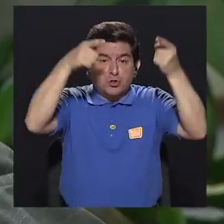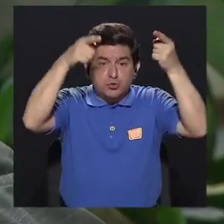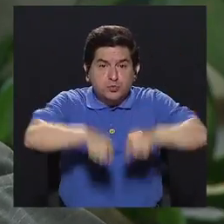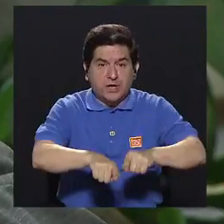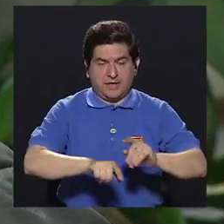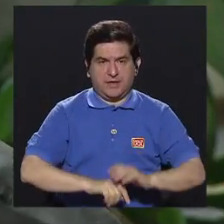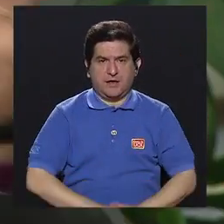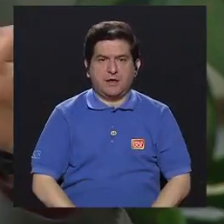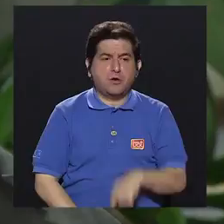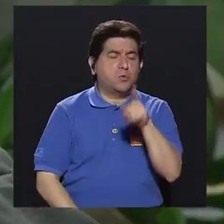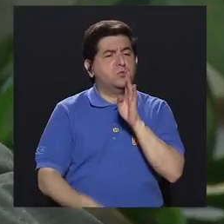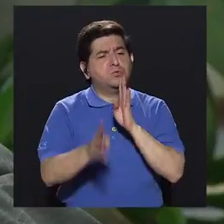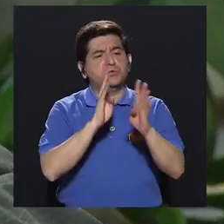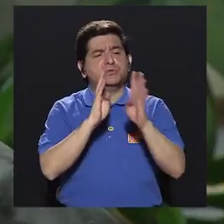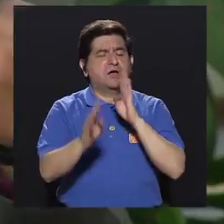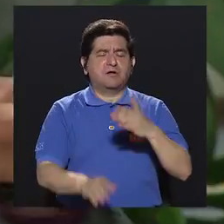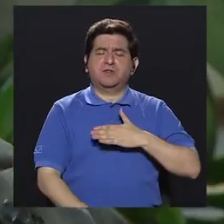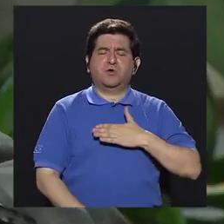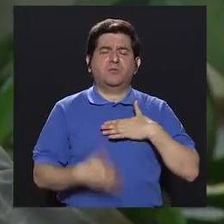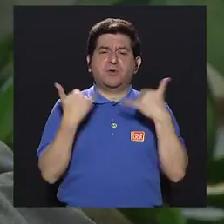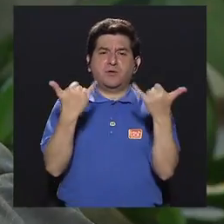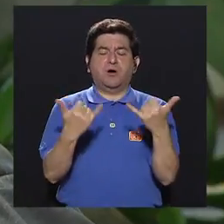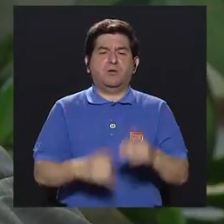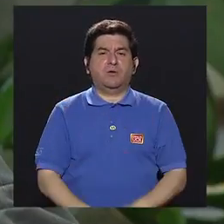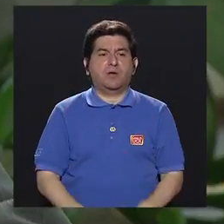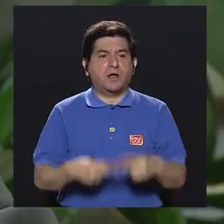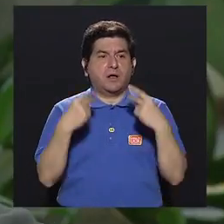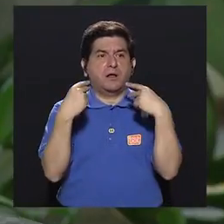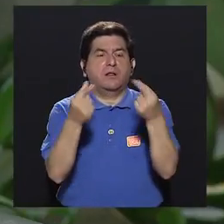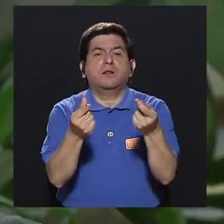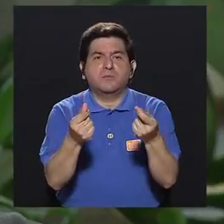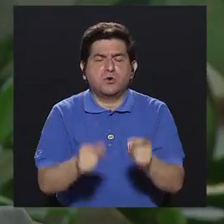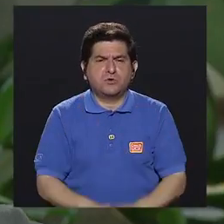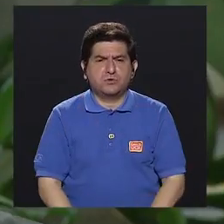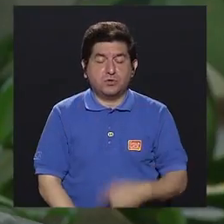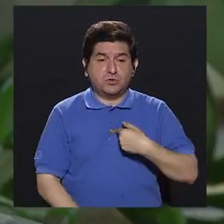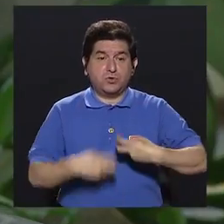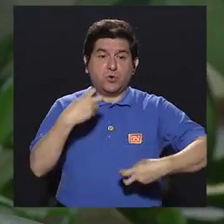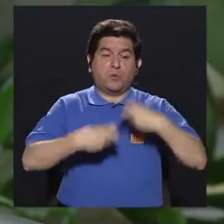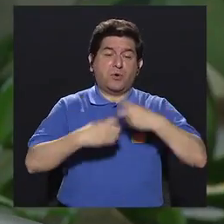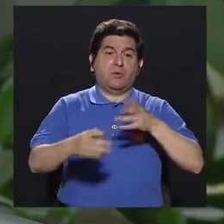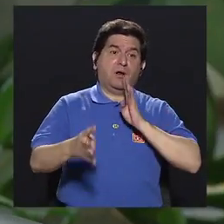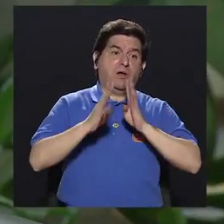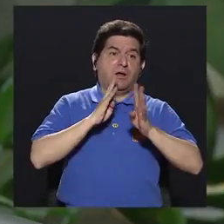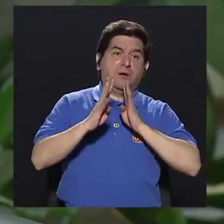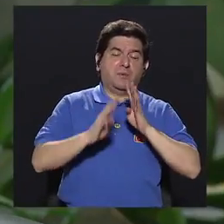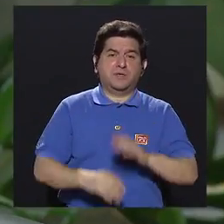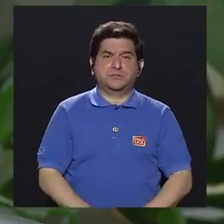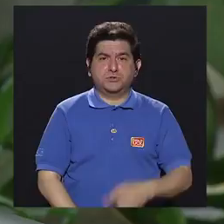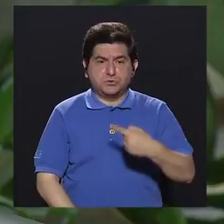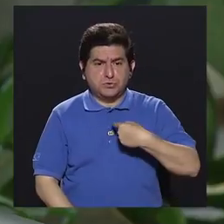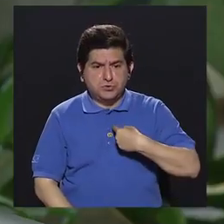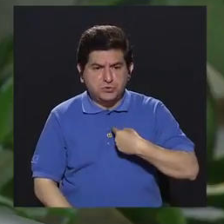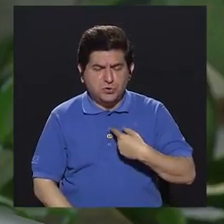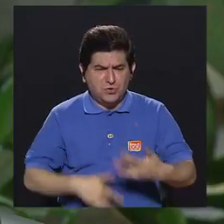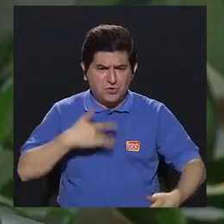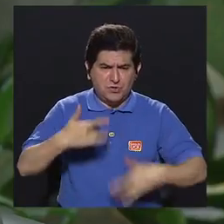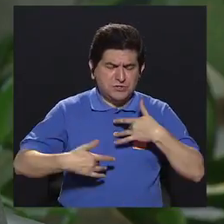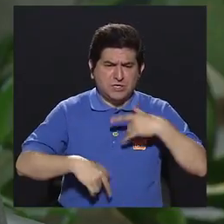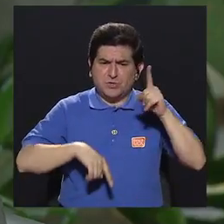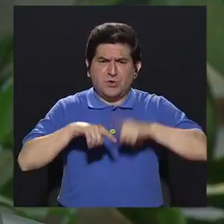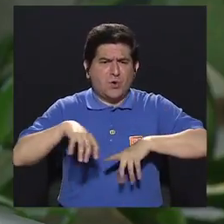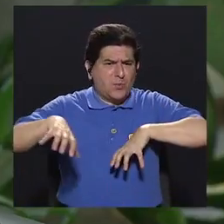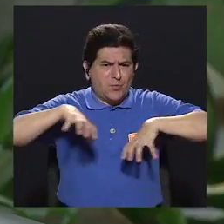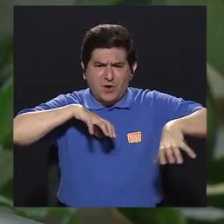producen de manera repentina. Entonces, vos estás hablando aquí conmigo en este momento y de un pronto a otro empiezo a tener problemas en el habla, empiezo a sentir de que